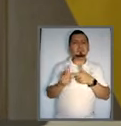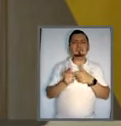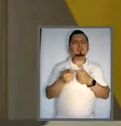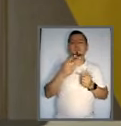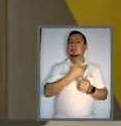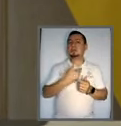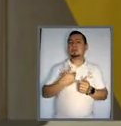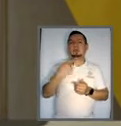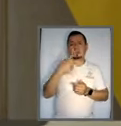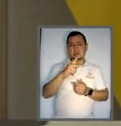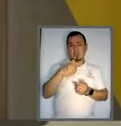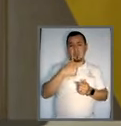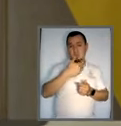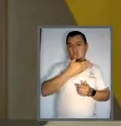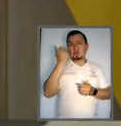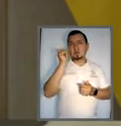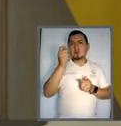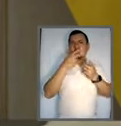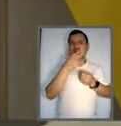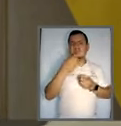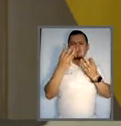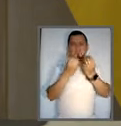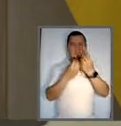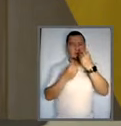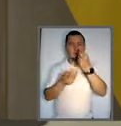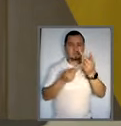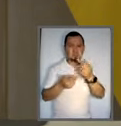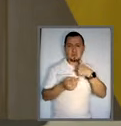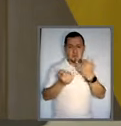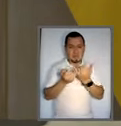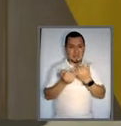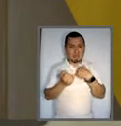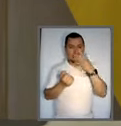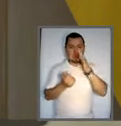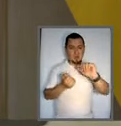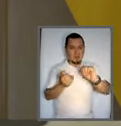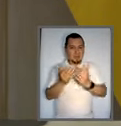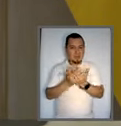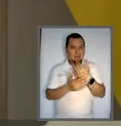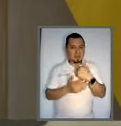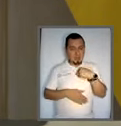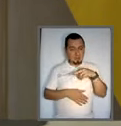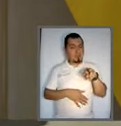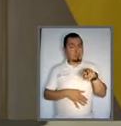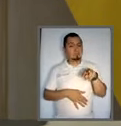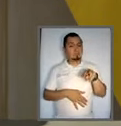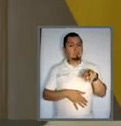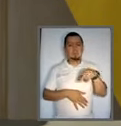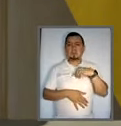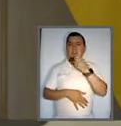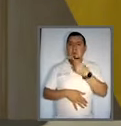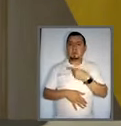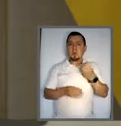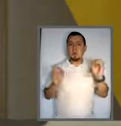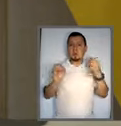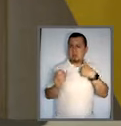del presidente que, insisto, desconozco los motivos o la razón. Me enteré igual que ustedes hoy en la mañana del tema. No nos habían dicho nada,